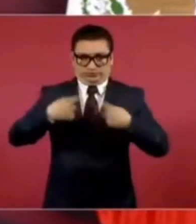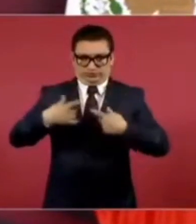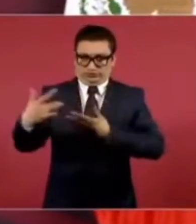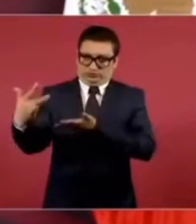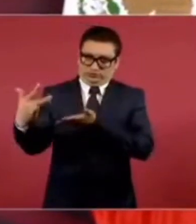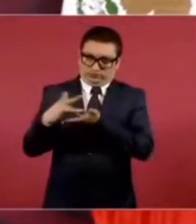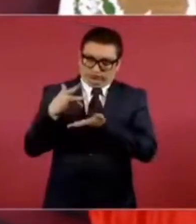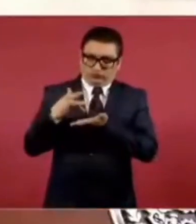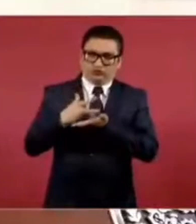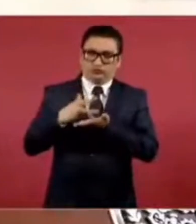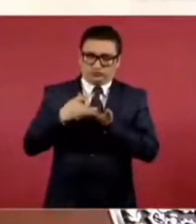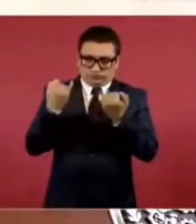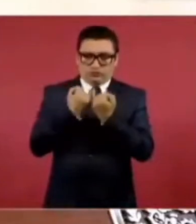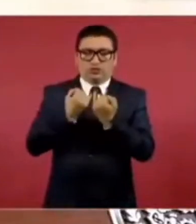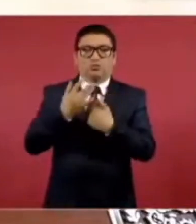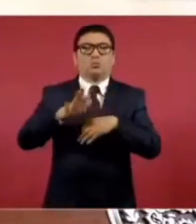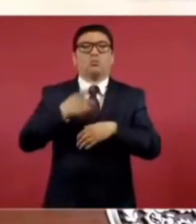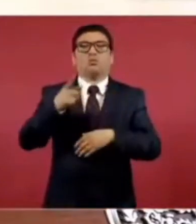porque el pueblo